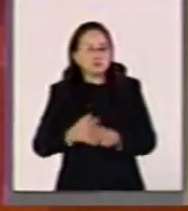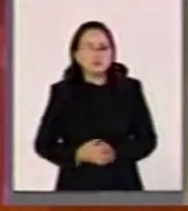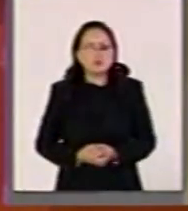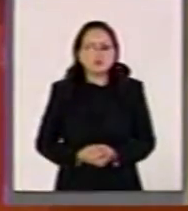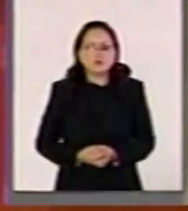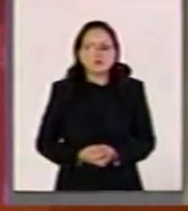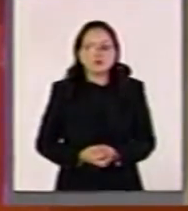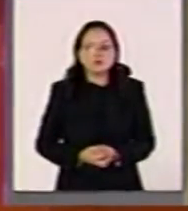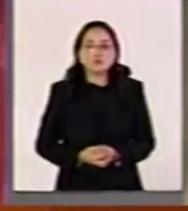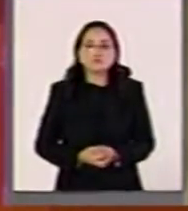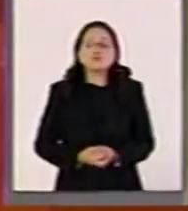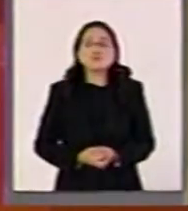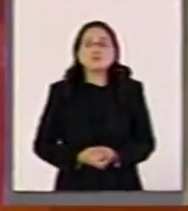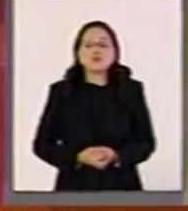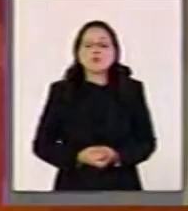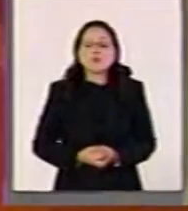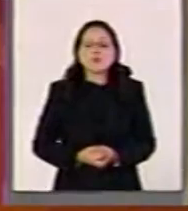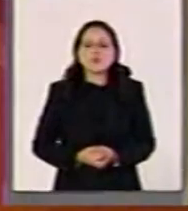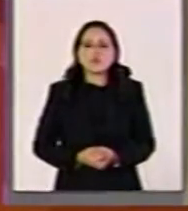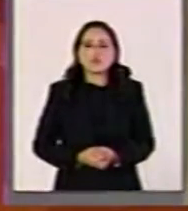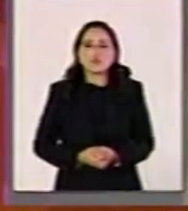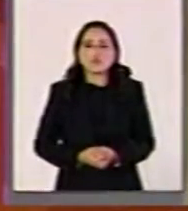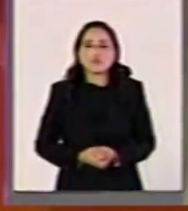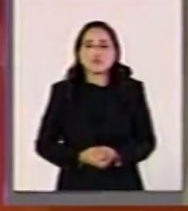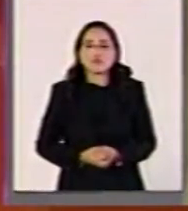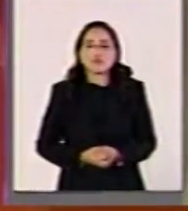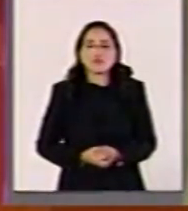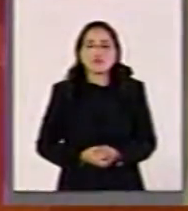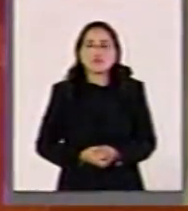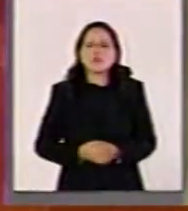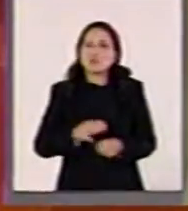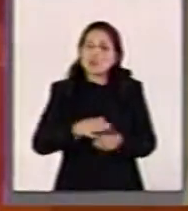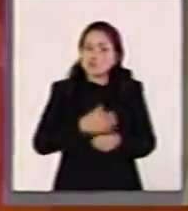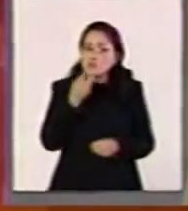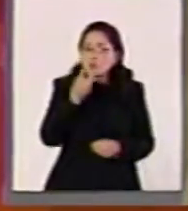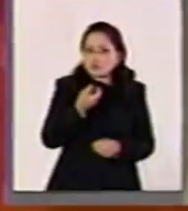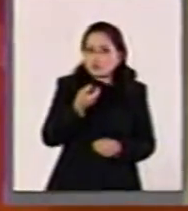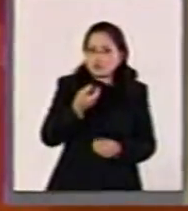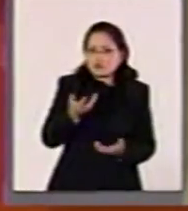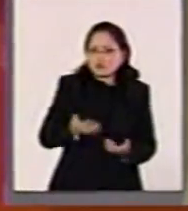No obvio decir que por lo que